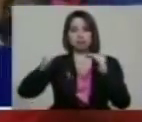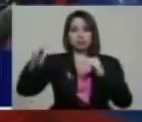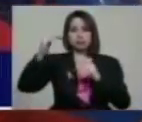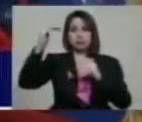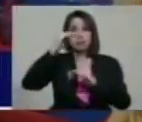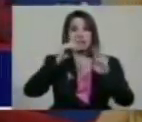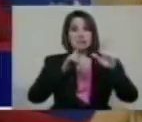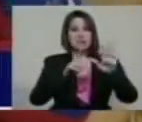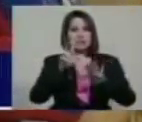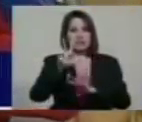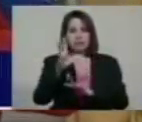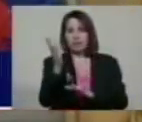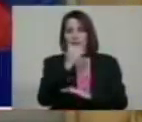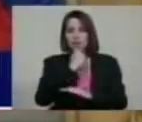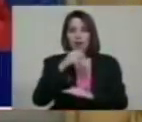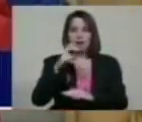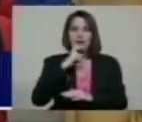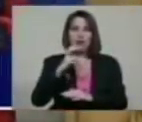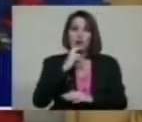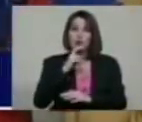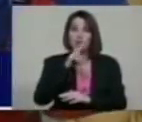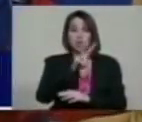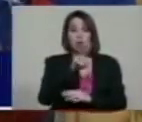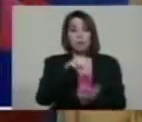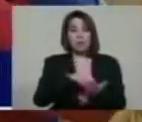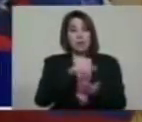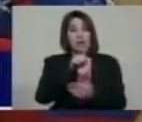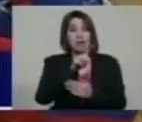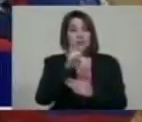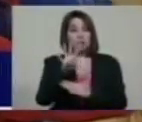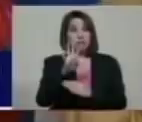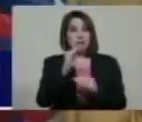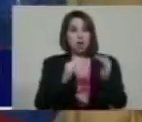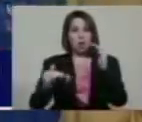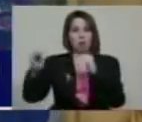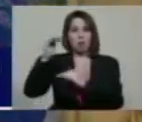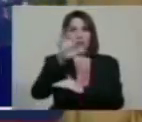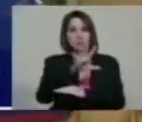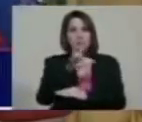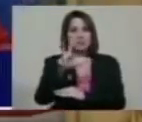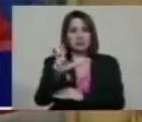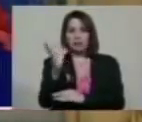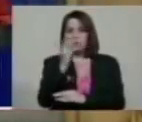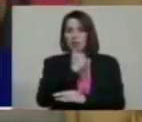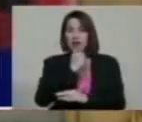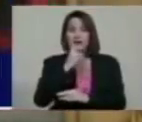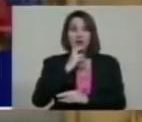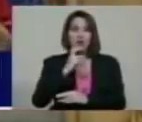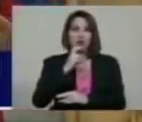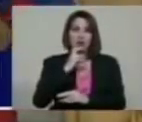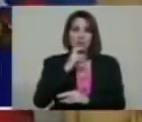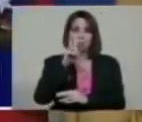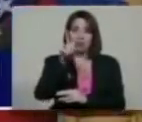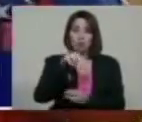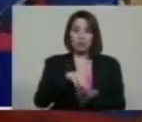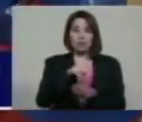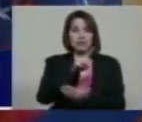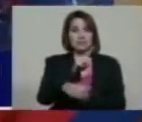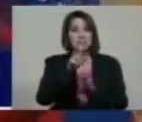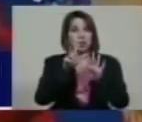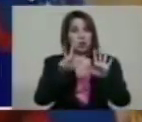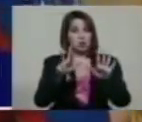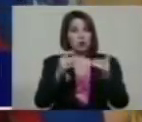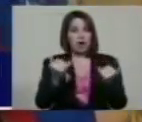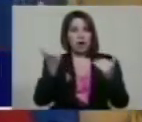63 sin ninguna medalla de oro. En el 2014, fue el lugar 53 sin ninguna medalla de oro. Y en el 2018, Venezuela